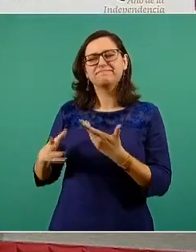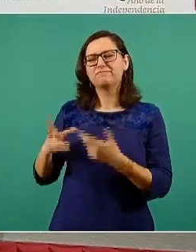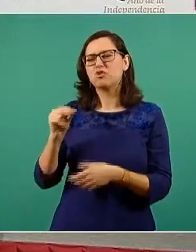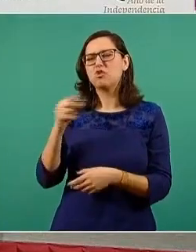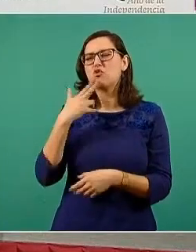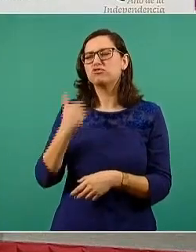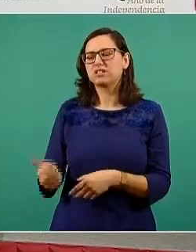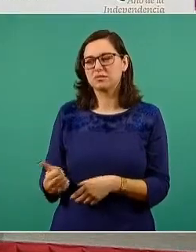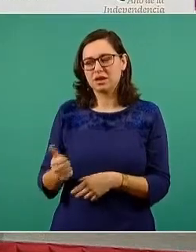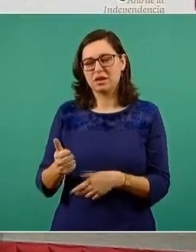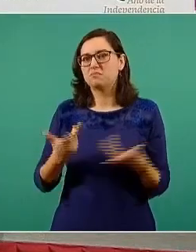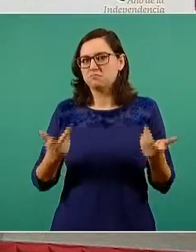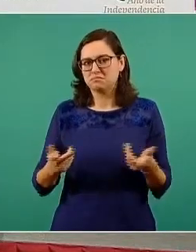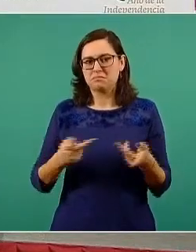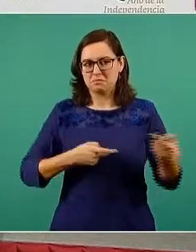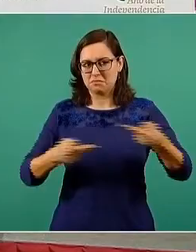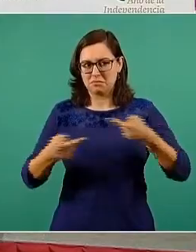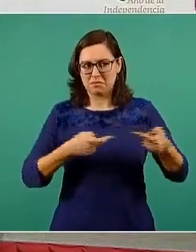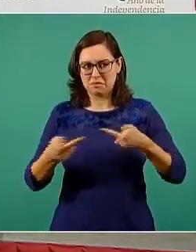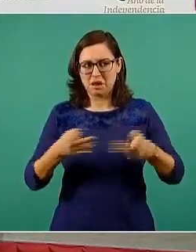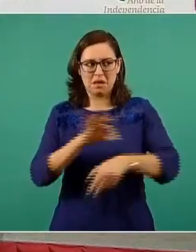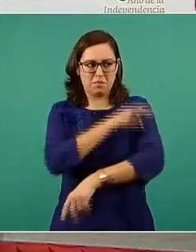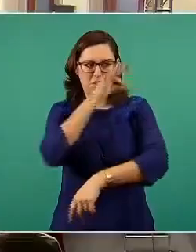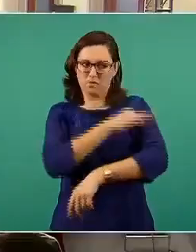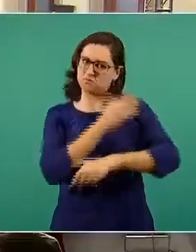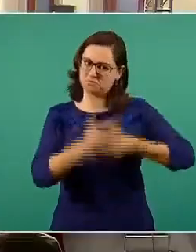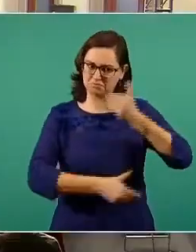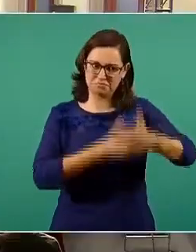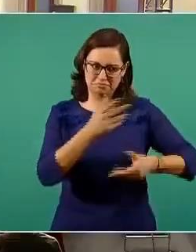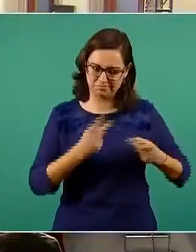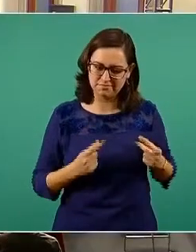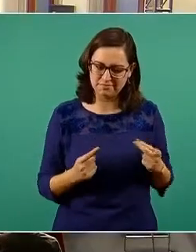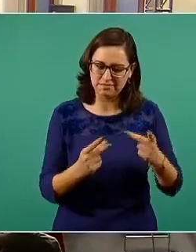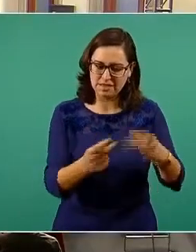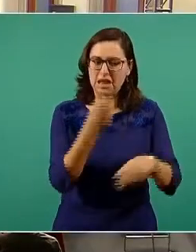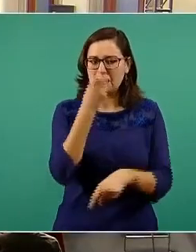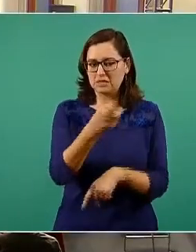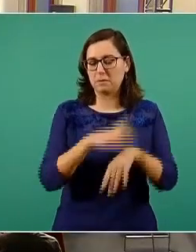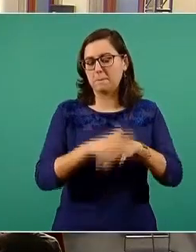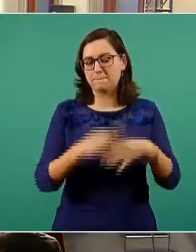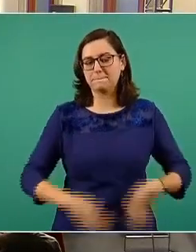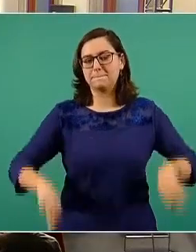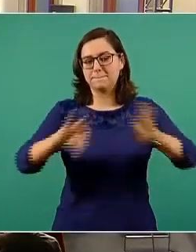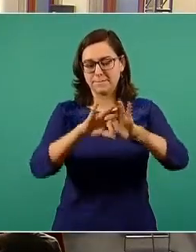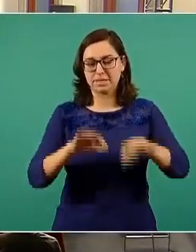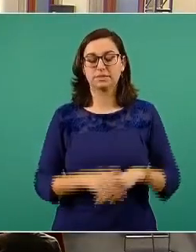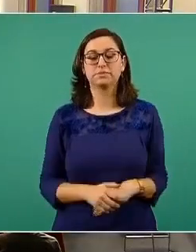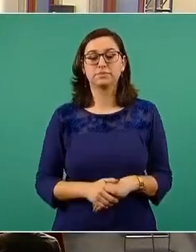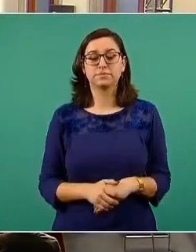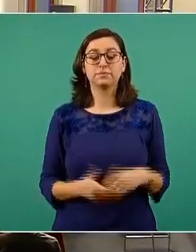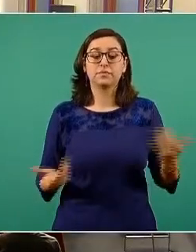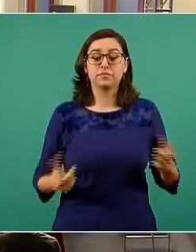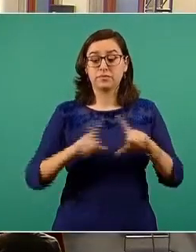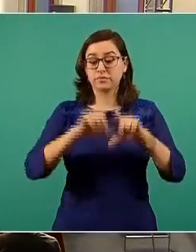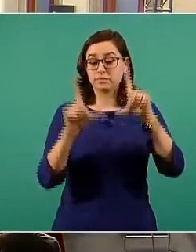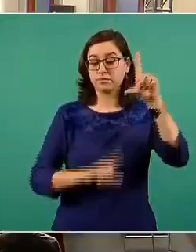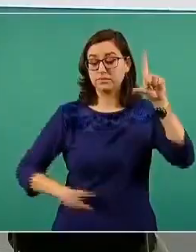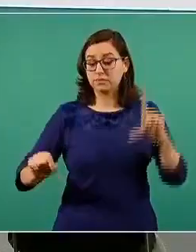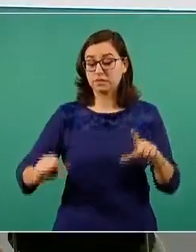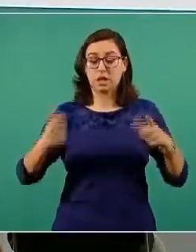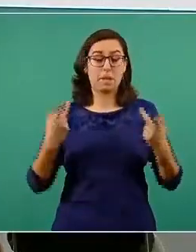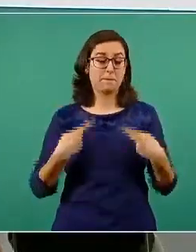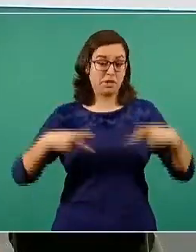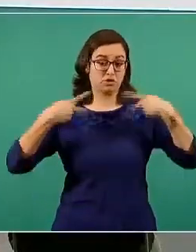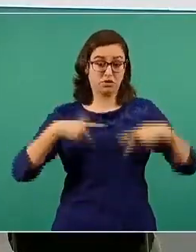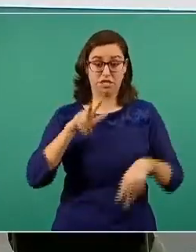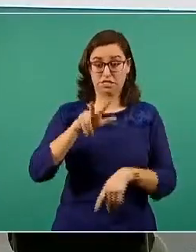ahorita nuestro Programa Nacional de Vacunación COVID. Esto representa 21% de las personas mayores de 18